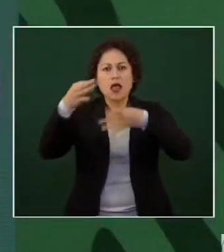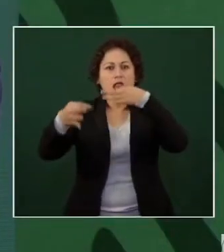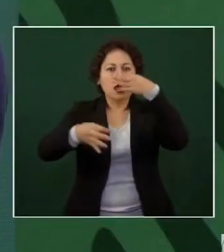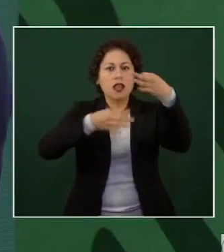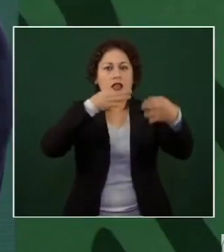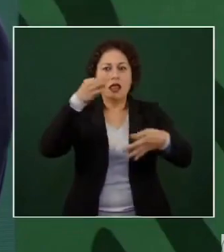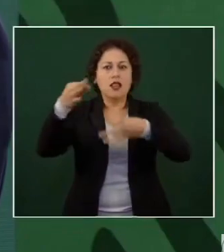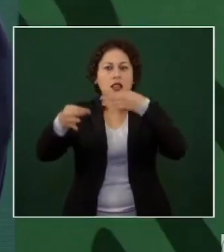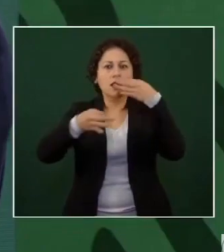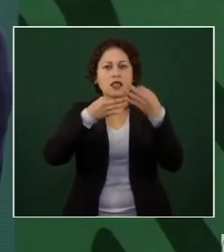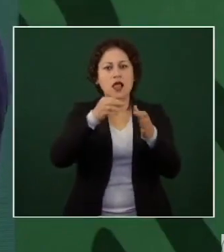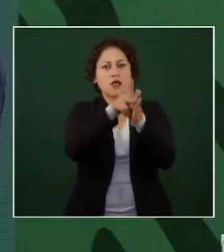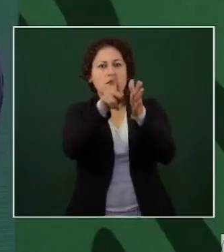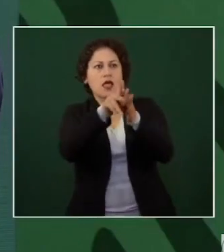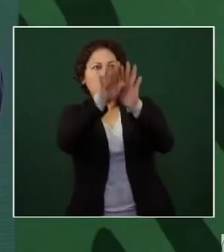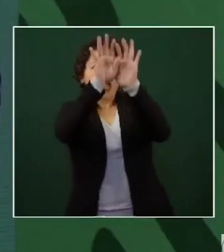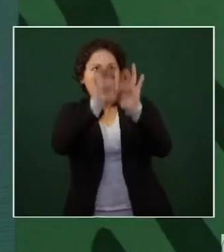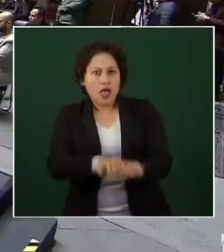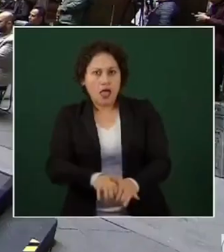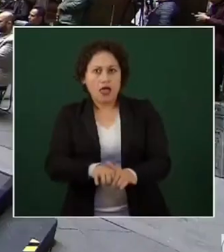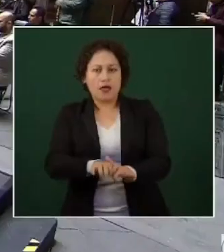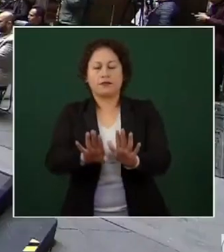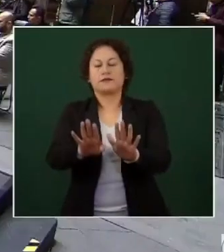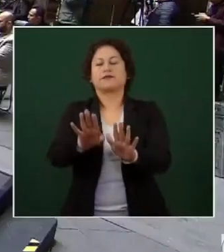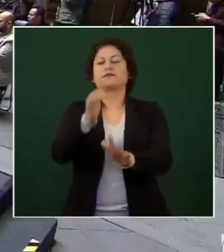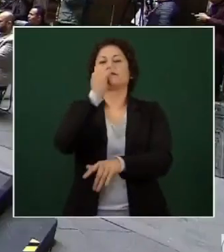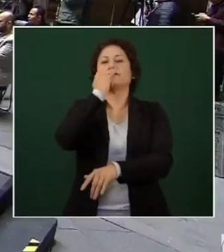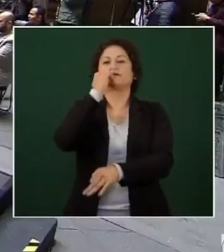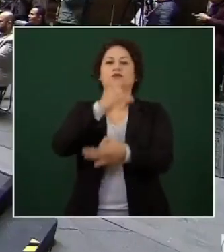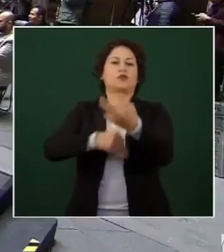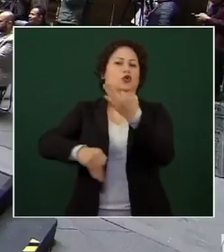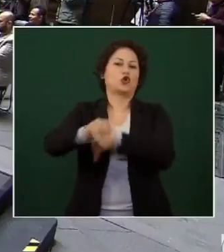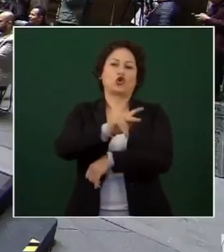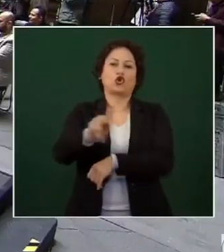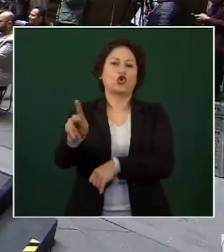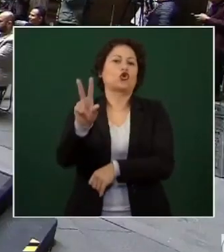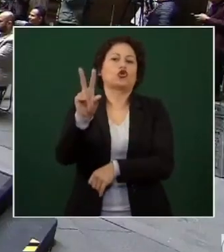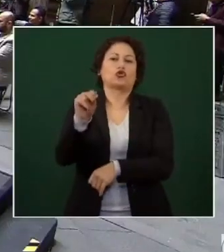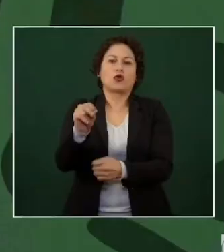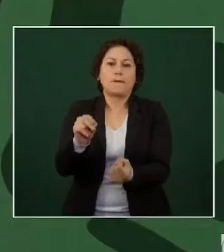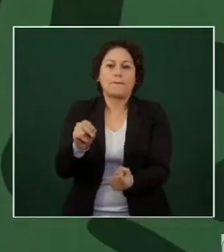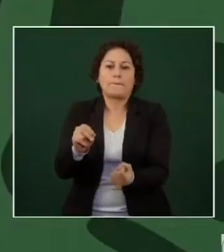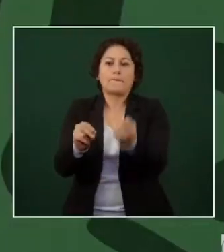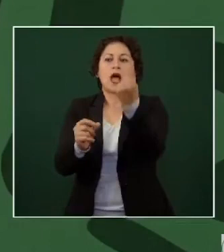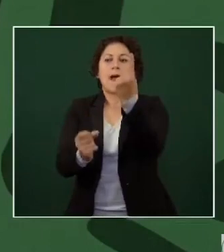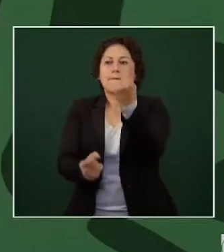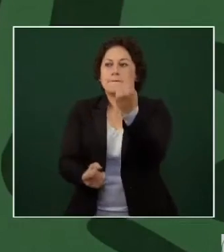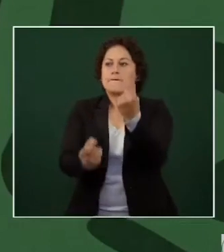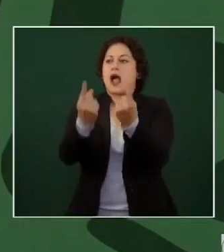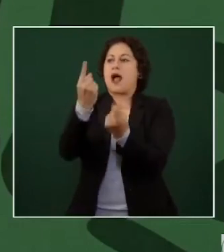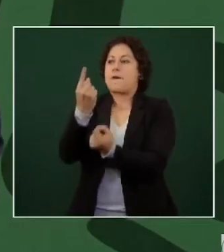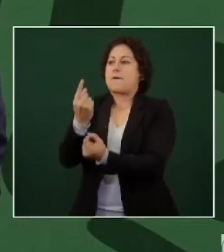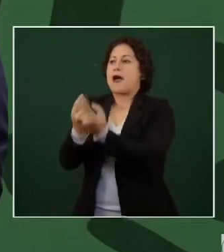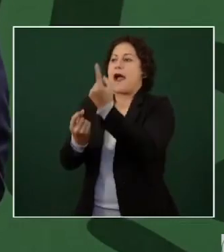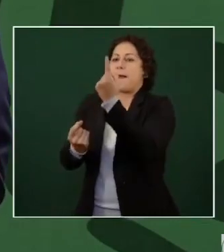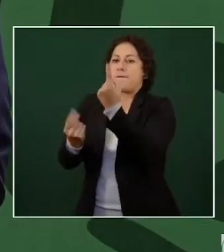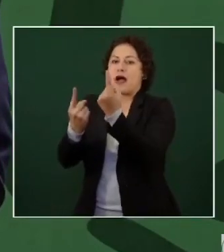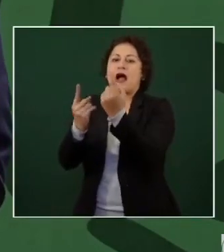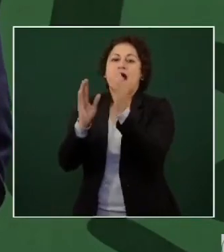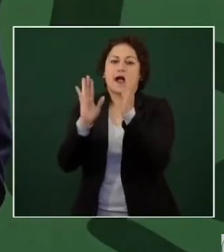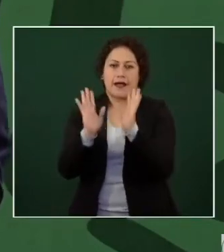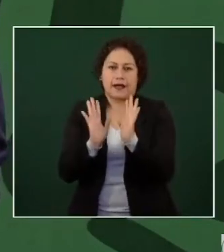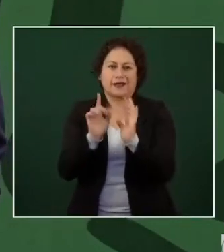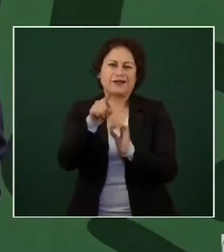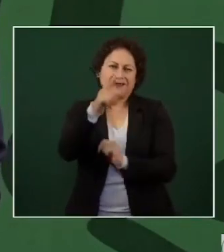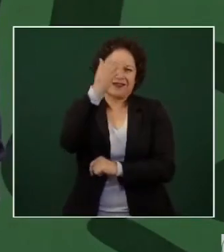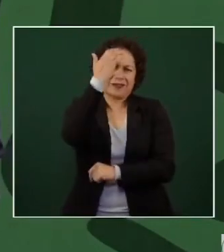los periódicos. Bueno, no todos, siempre hay honrosas excepciones, pero eso ya lo saben ustedes, no tengo que estarlo